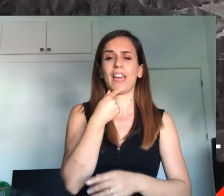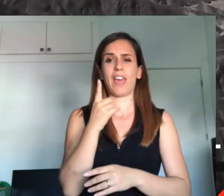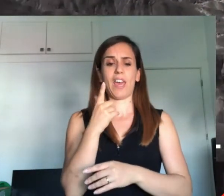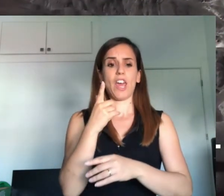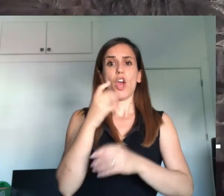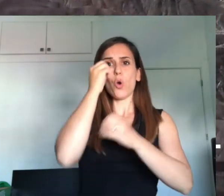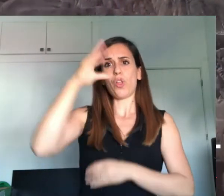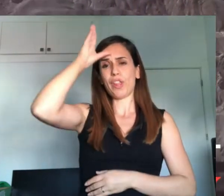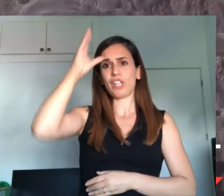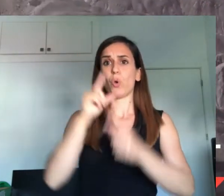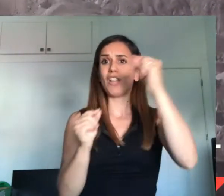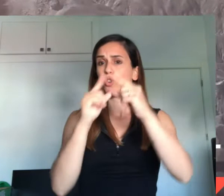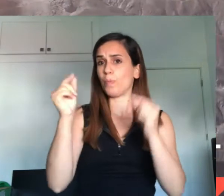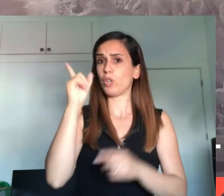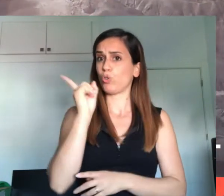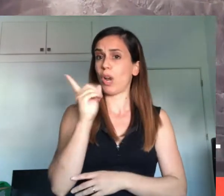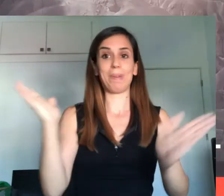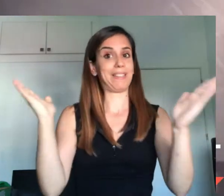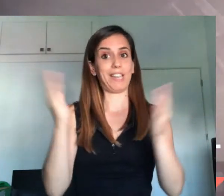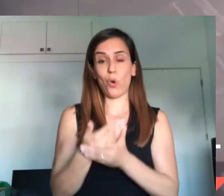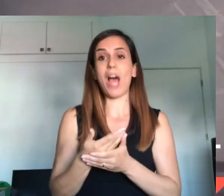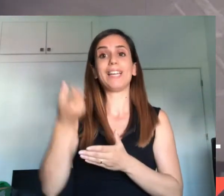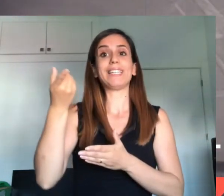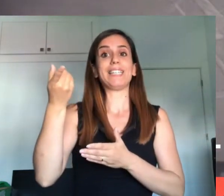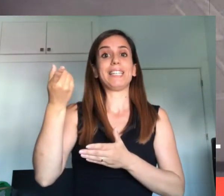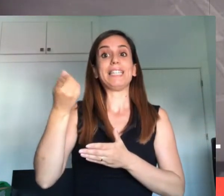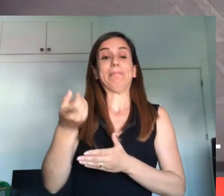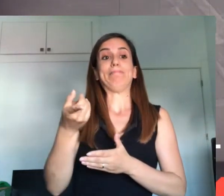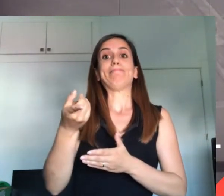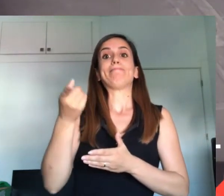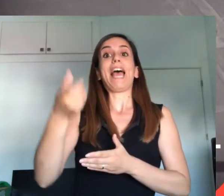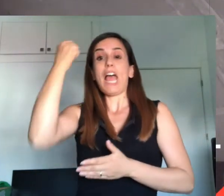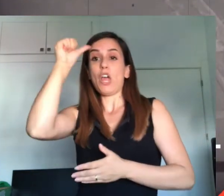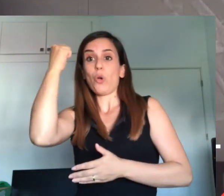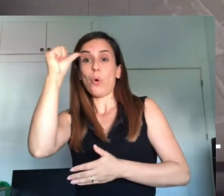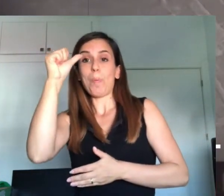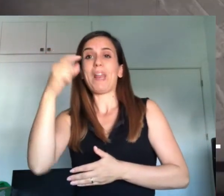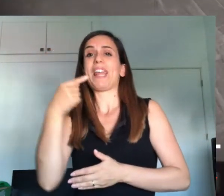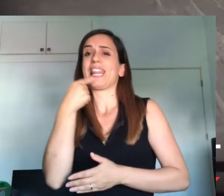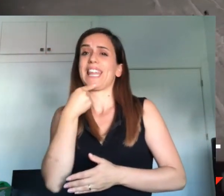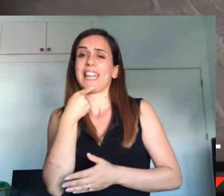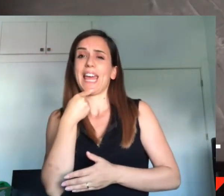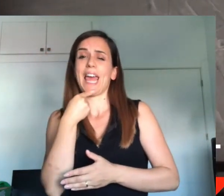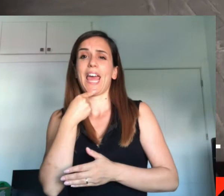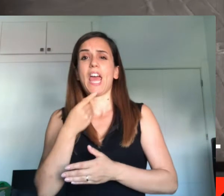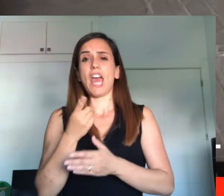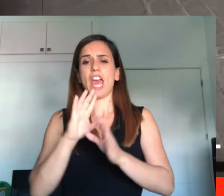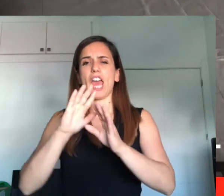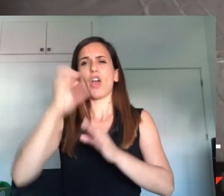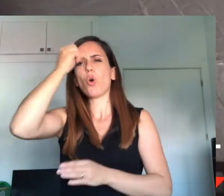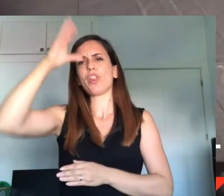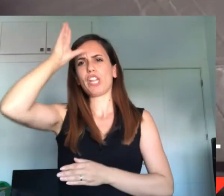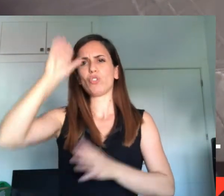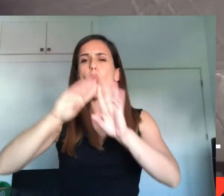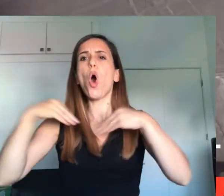exclusivamente astronómicos. De hecho, a Bernie Sillerman lo que ven es una concepción más holística. Y entonces cuentan que